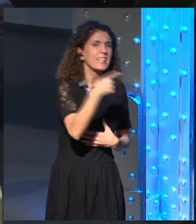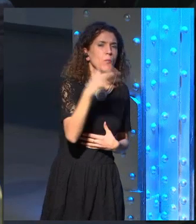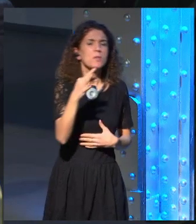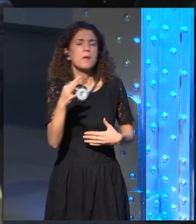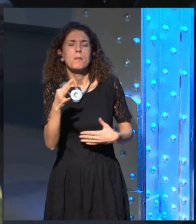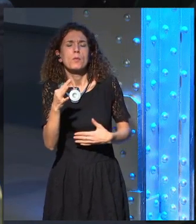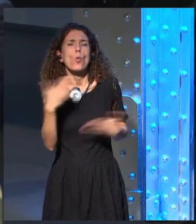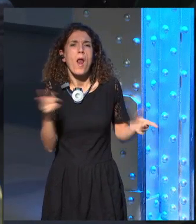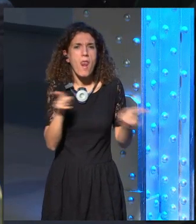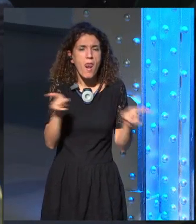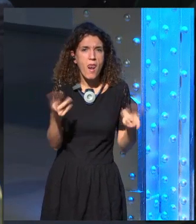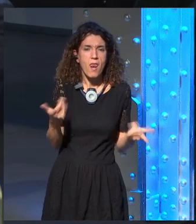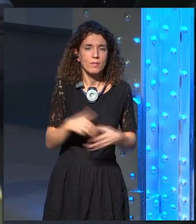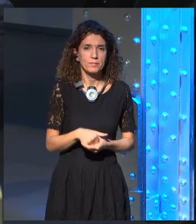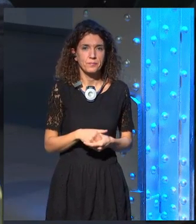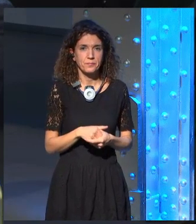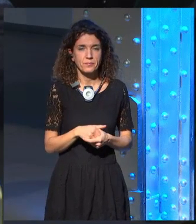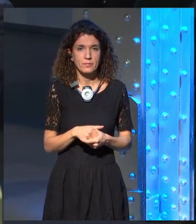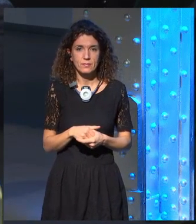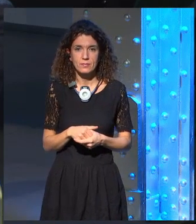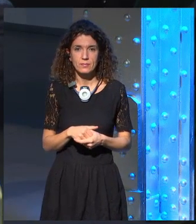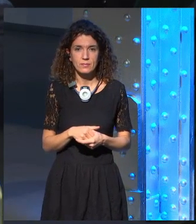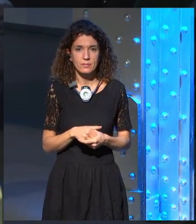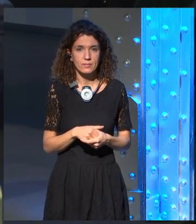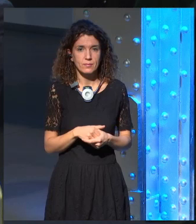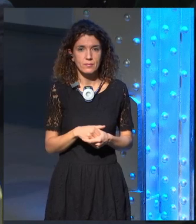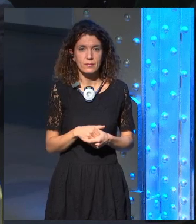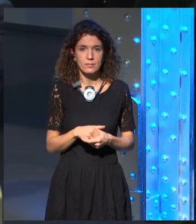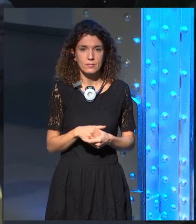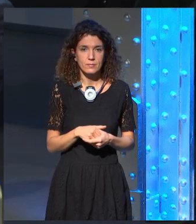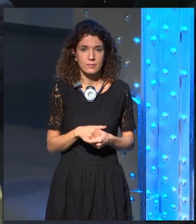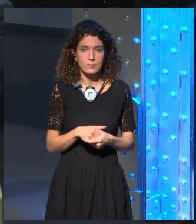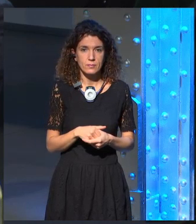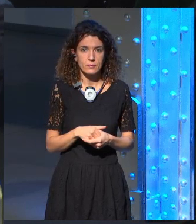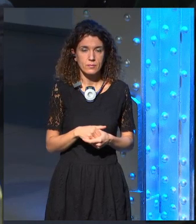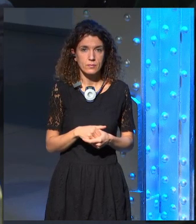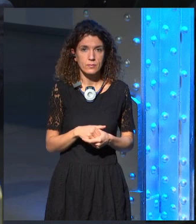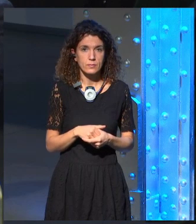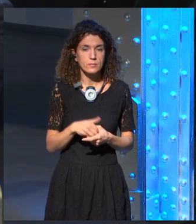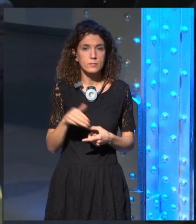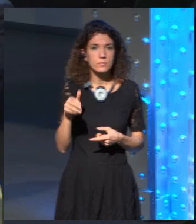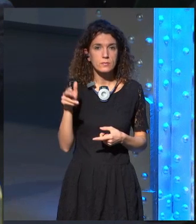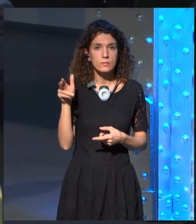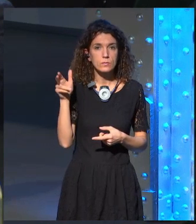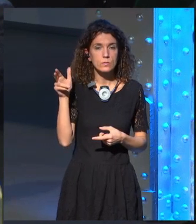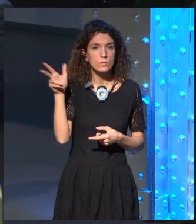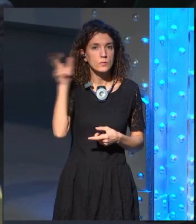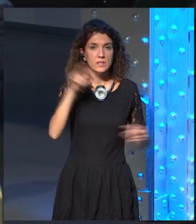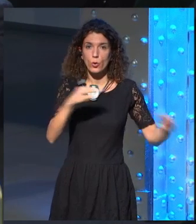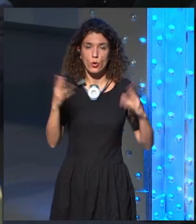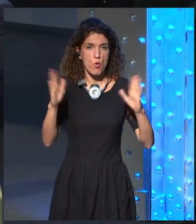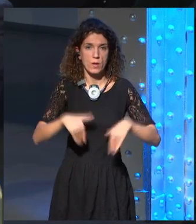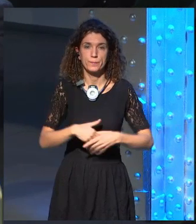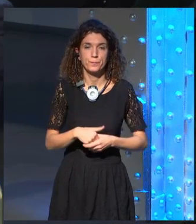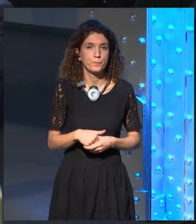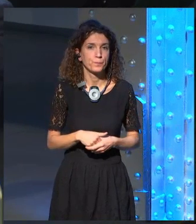La peor noticia fue... Bueno, mi cuñada era congresista y le pegaron un tiro en la cabeza